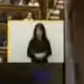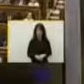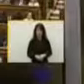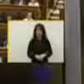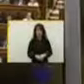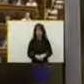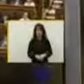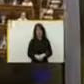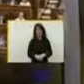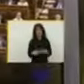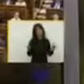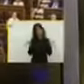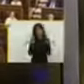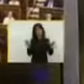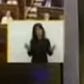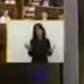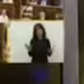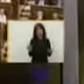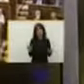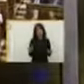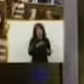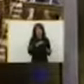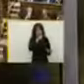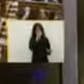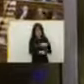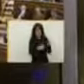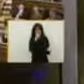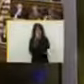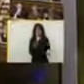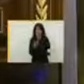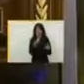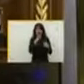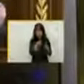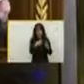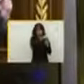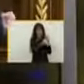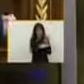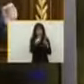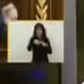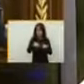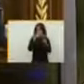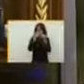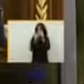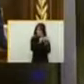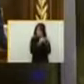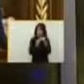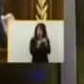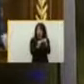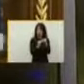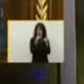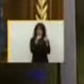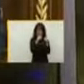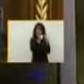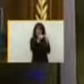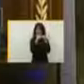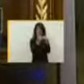Bueno, esas referencias de Mariano Rajoy, que parece haber elegido ese tono en el que a veces se instala cuando hace parlamentarismo. Gonzalo, había una disquisición aquí que tenía